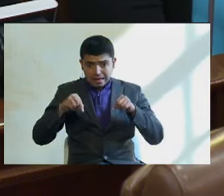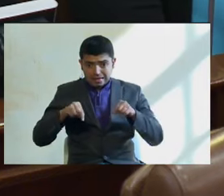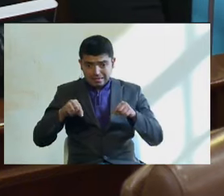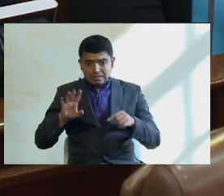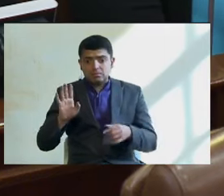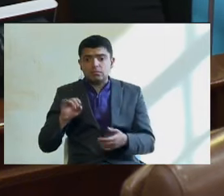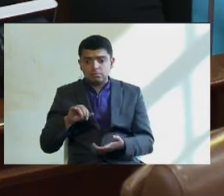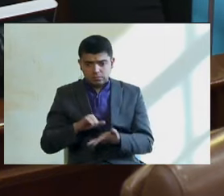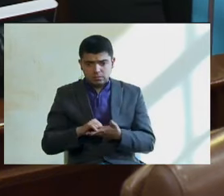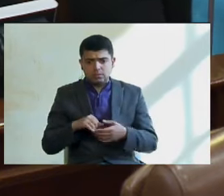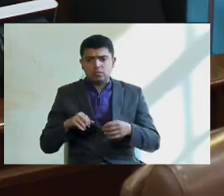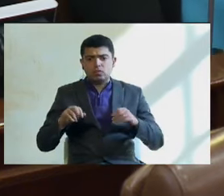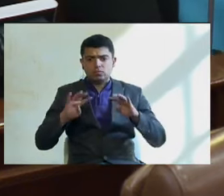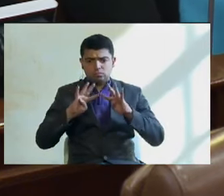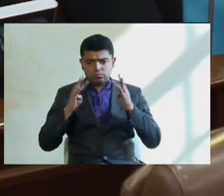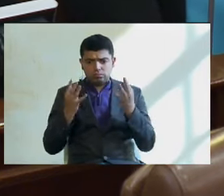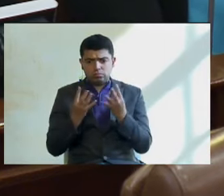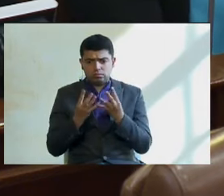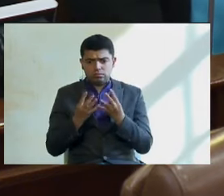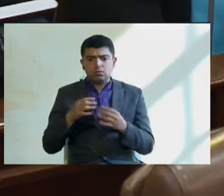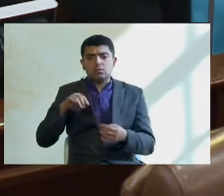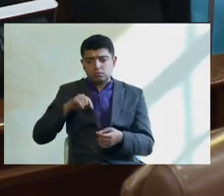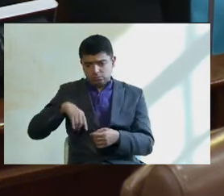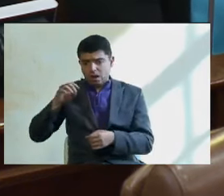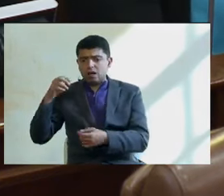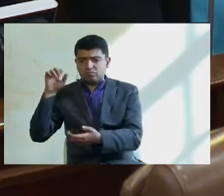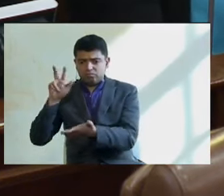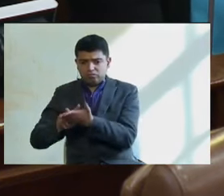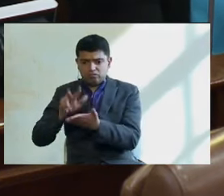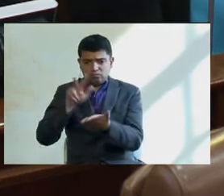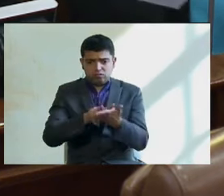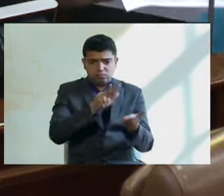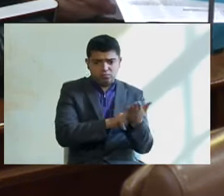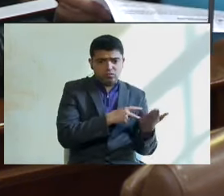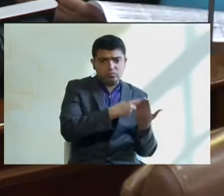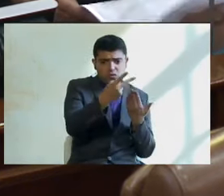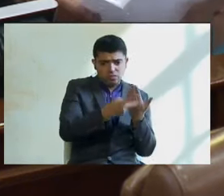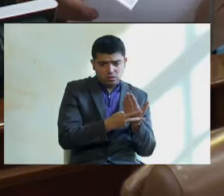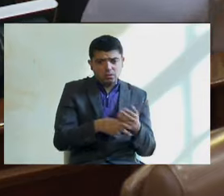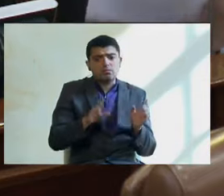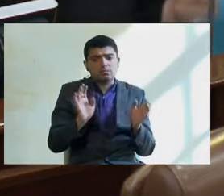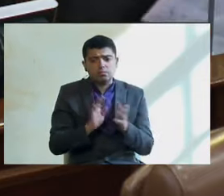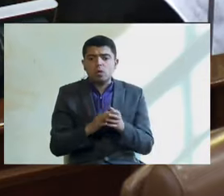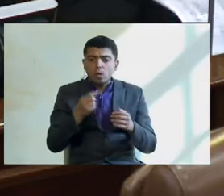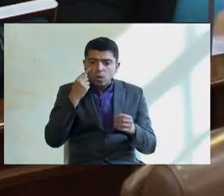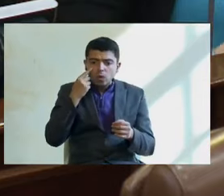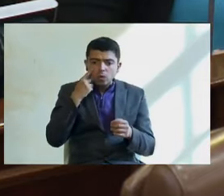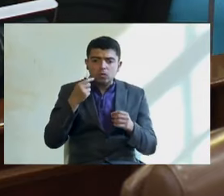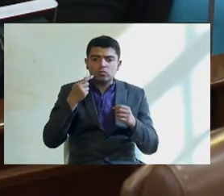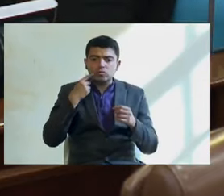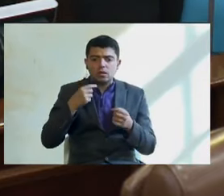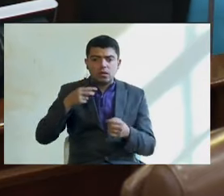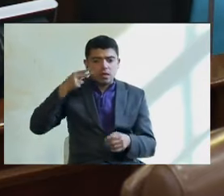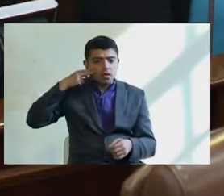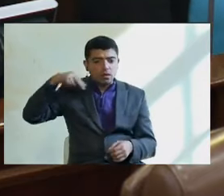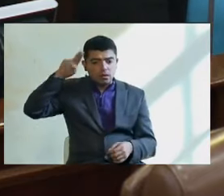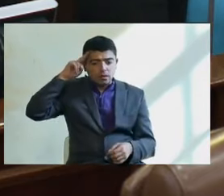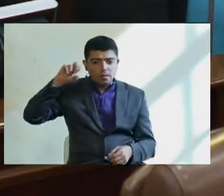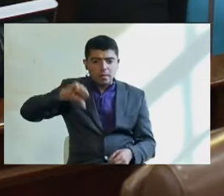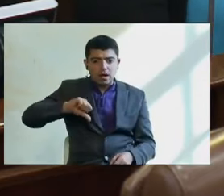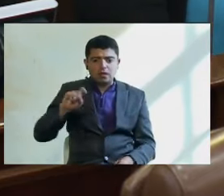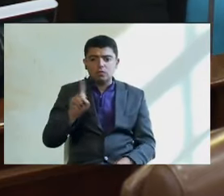eh le pido que por favor no me malinterprete que no estoy en contra de que los policías se